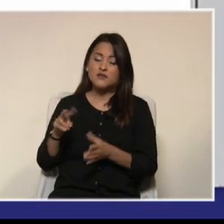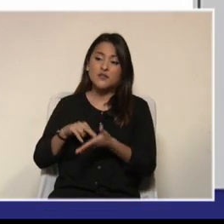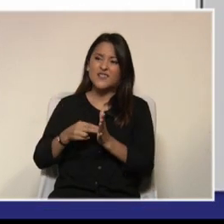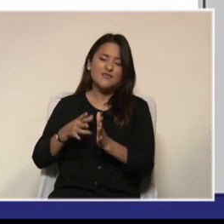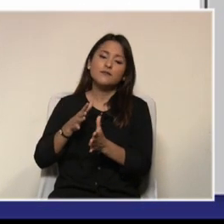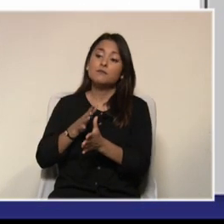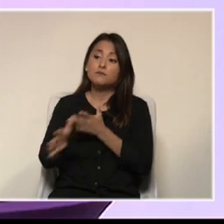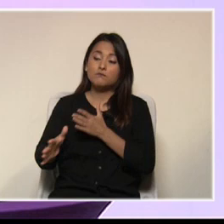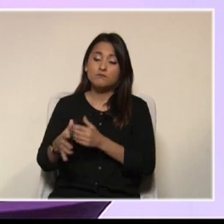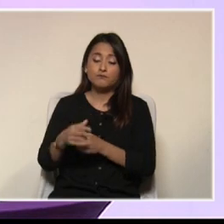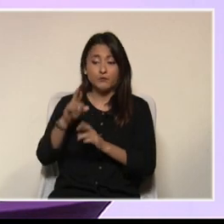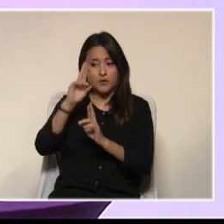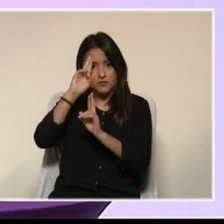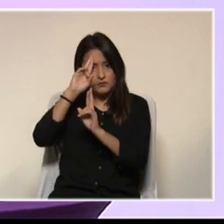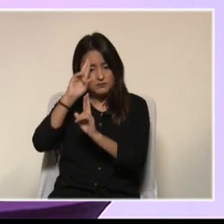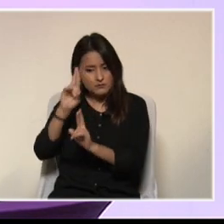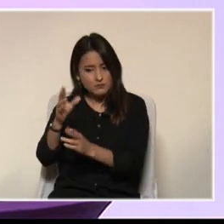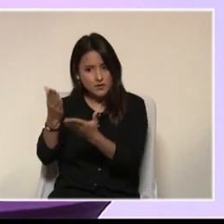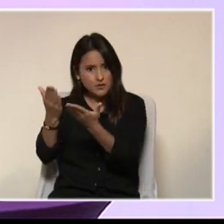cuenta el respeto,